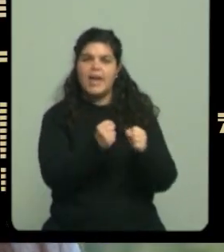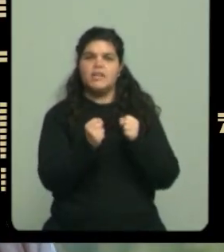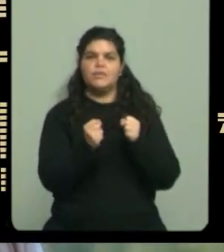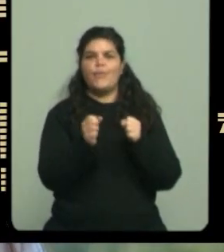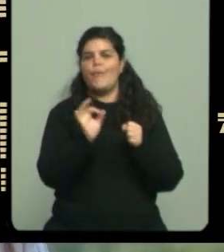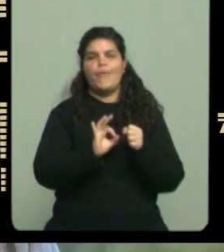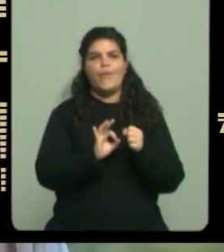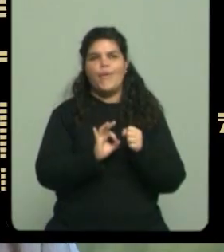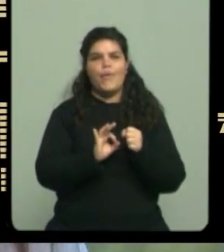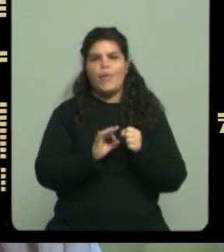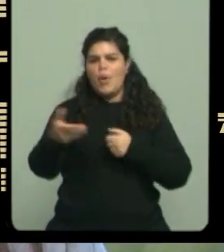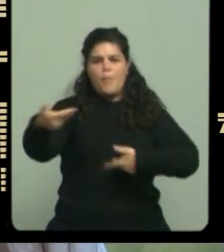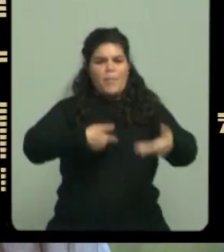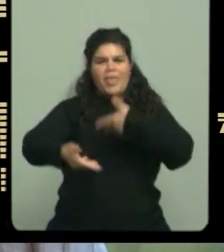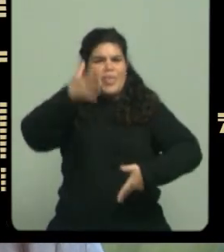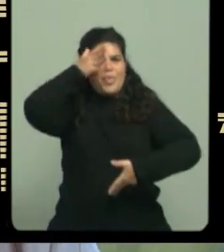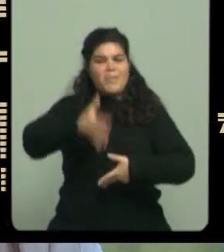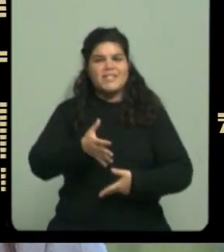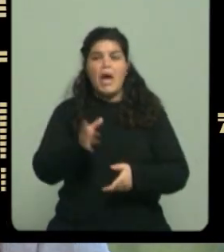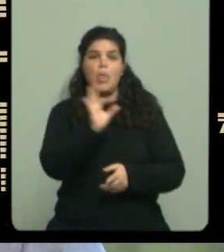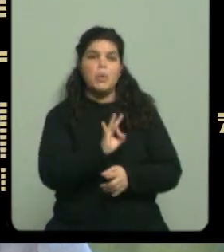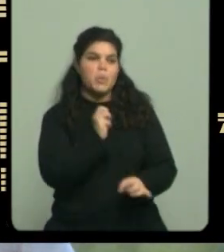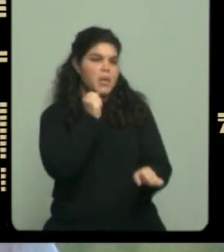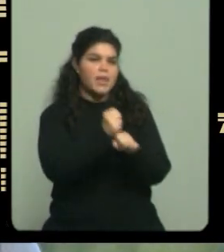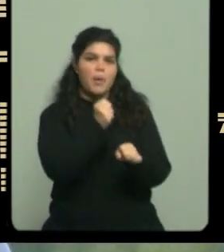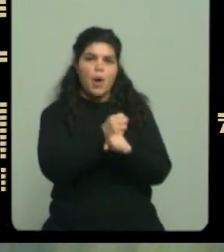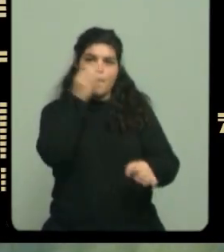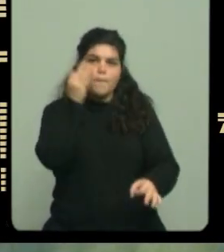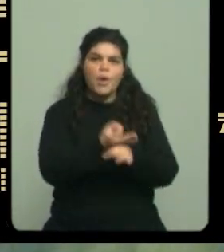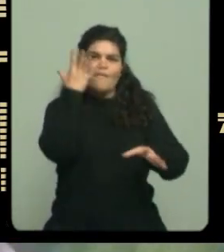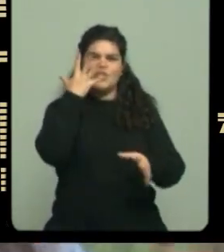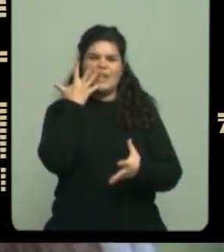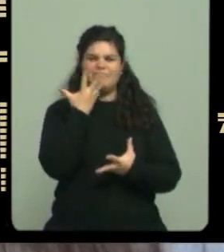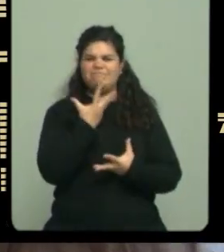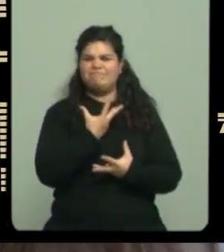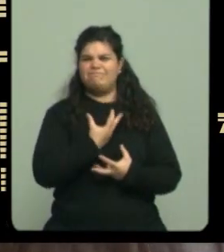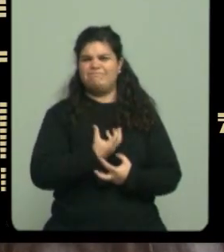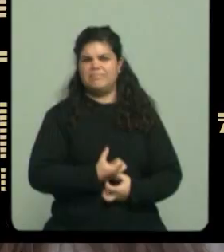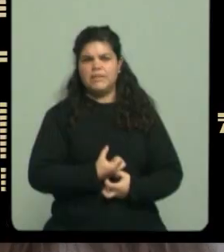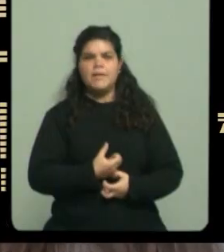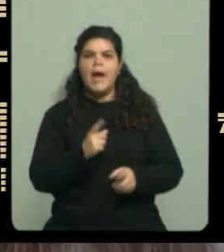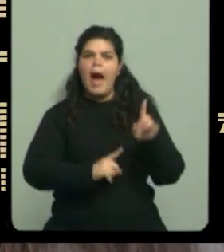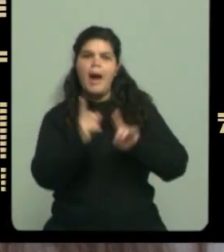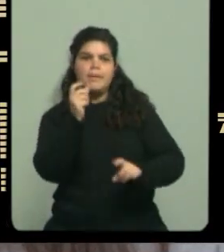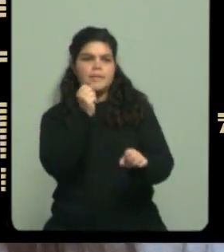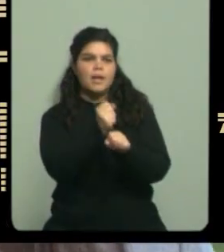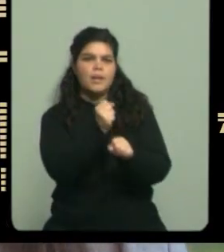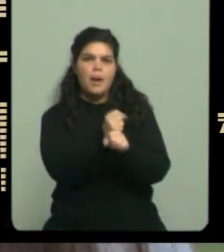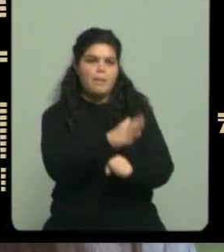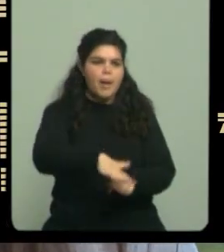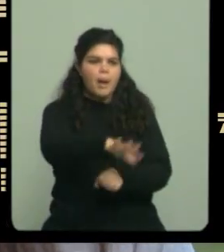esto de la sobrecarga o la frustración profesional, que muchas veces ve que la persona llega al ámbito de